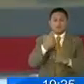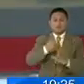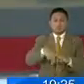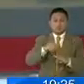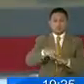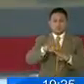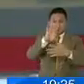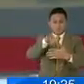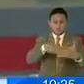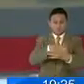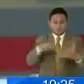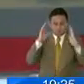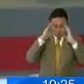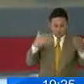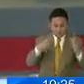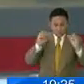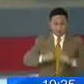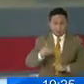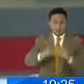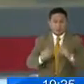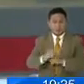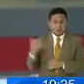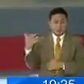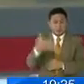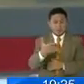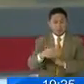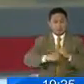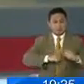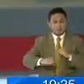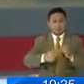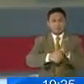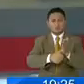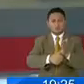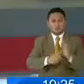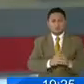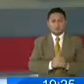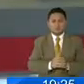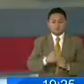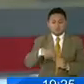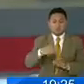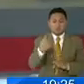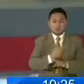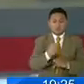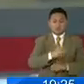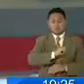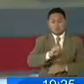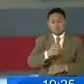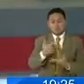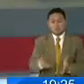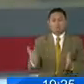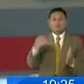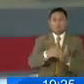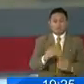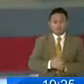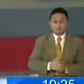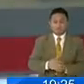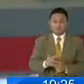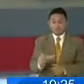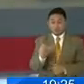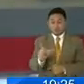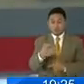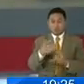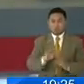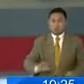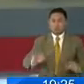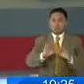amplían sus horarios de atención para que las personas puedan realizar el trámite de cedulación por primera vez o por renovación, un documento indispensable para